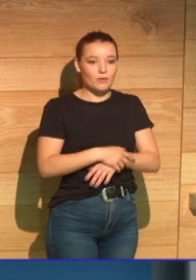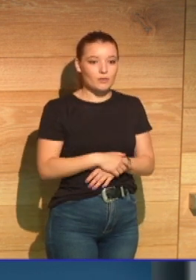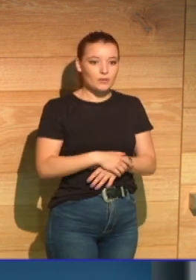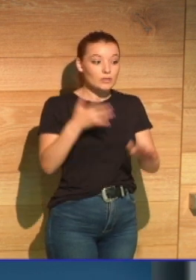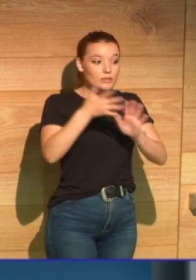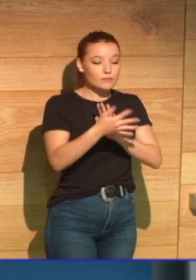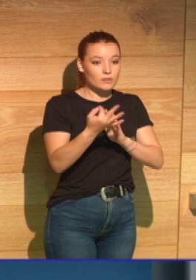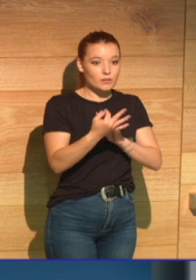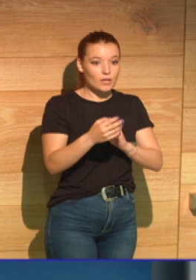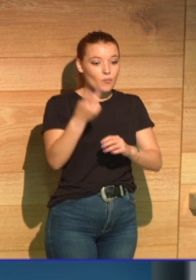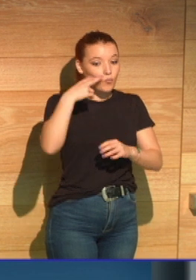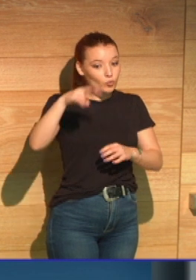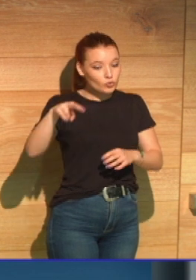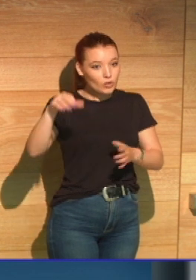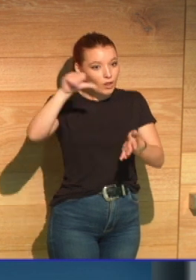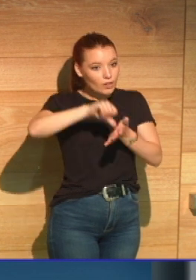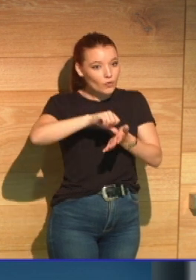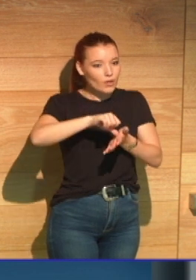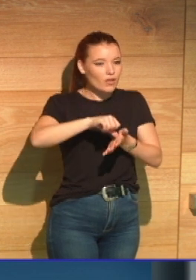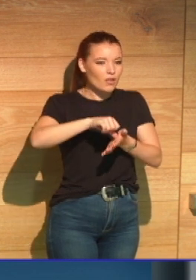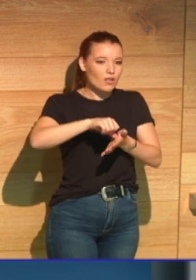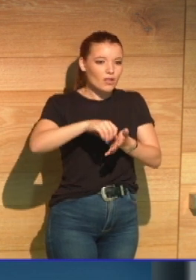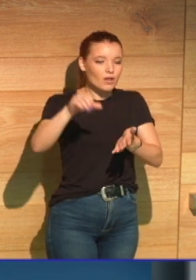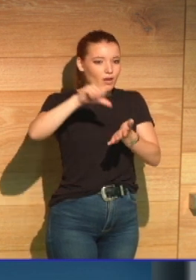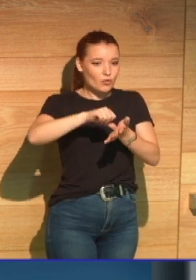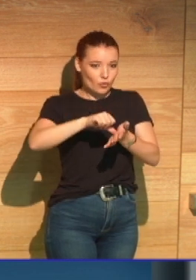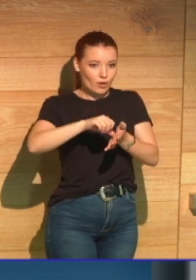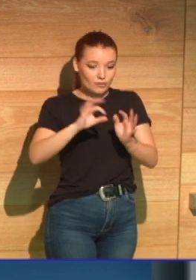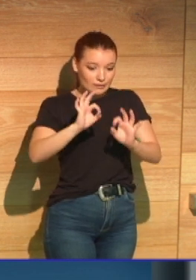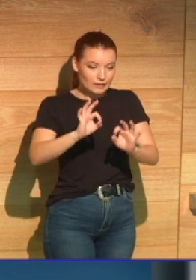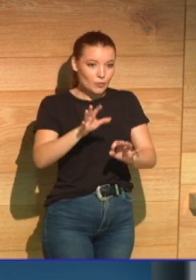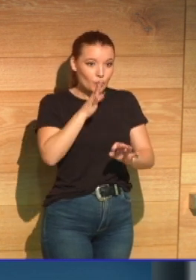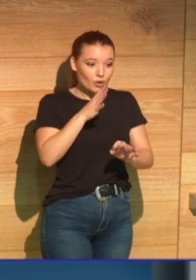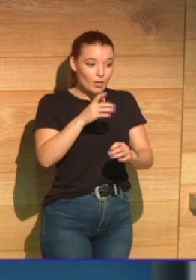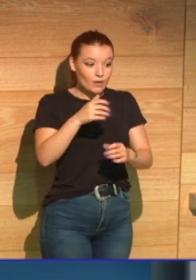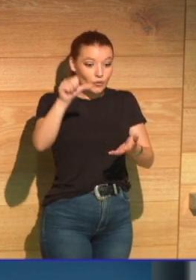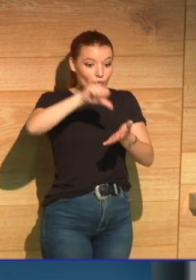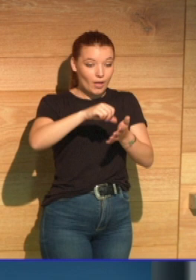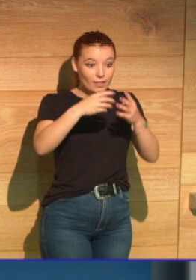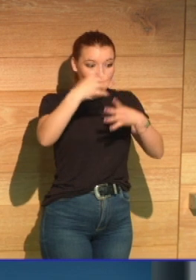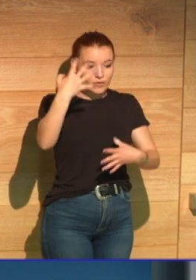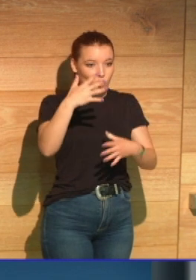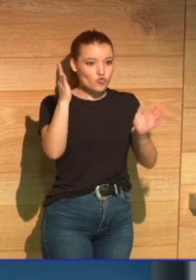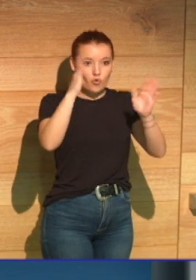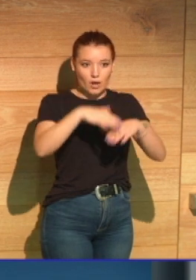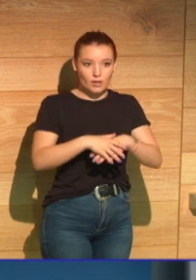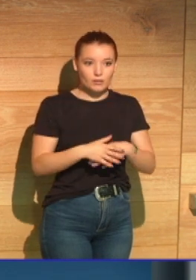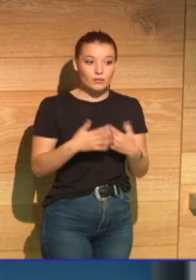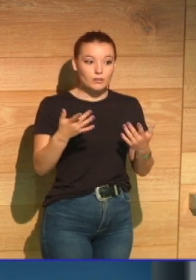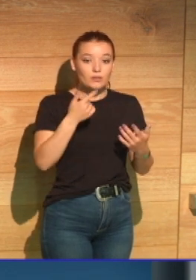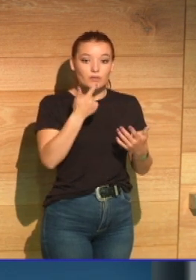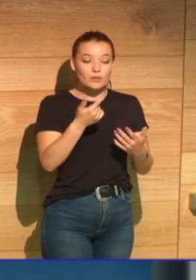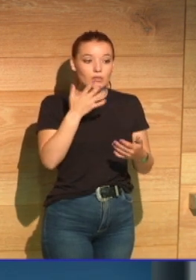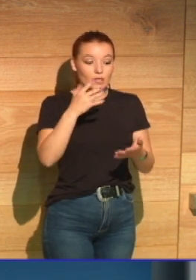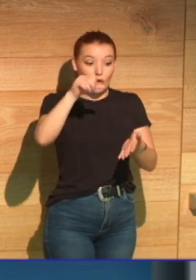el Museo de la Ciudad en la ciudad, porque es un museo que no tiene edificio, que nació sin un edificio y que pensó que si la ciudad era su